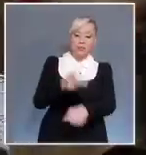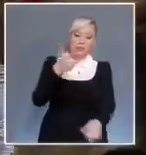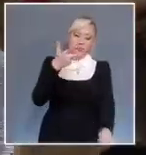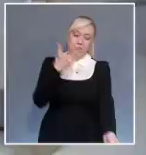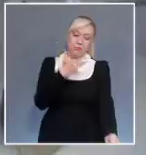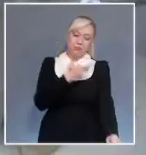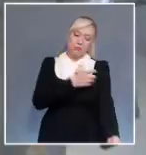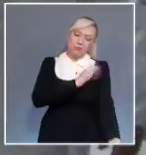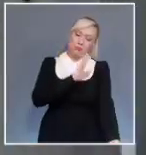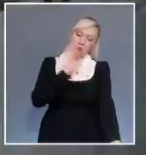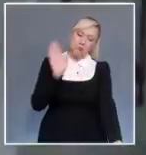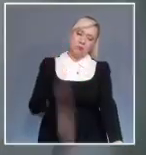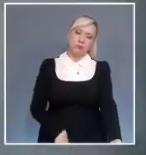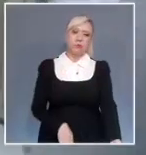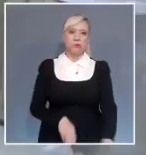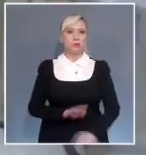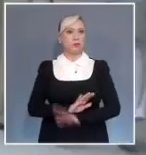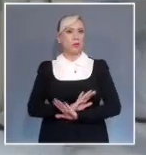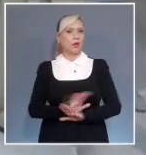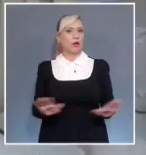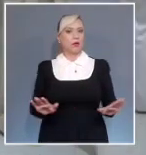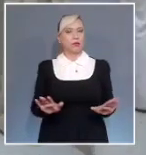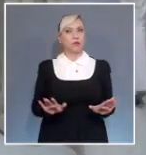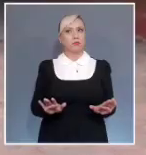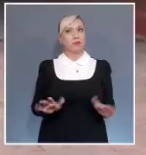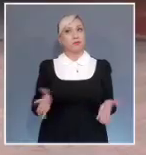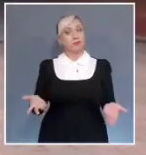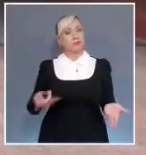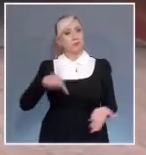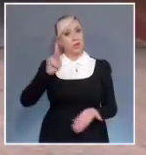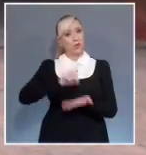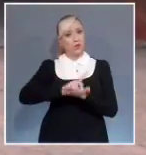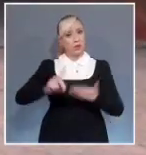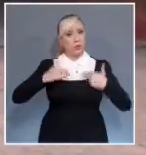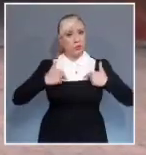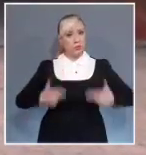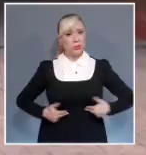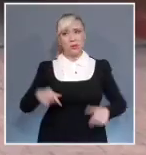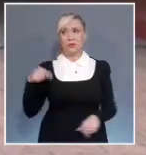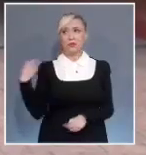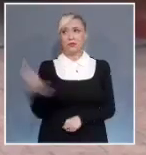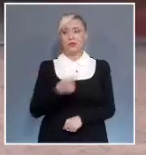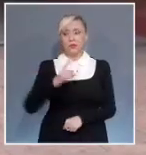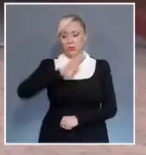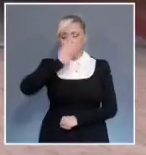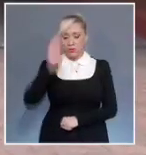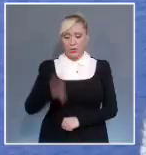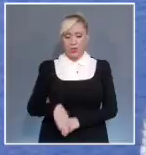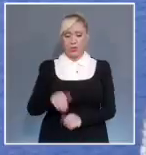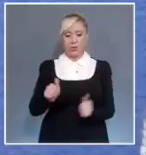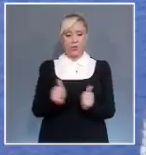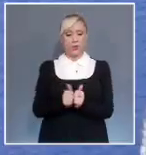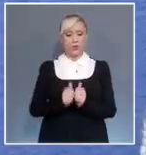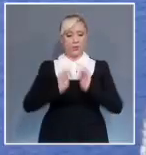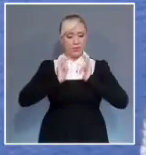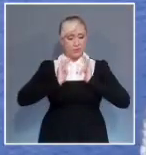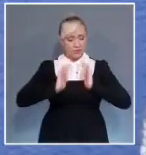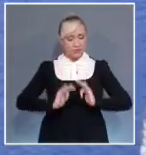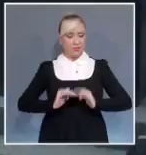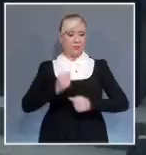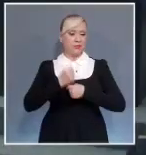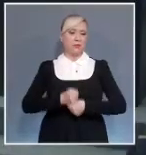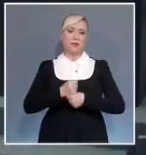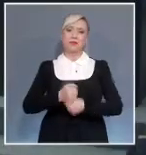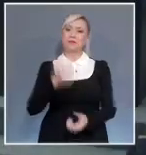legal la eutanasia, a pesar de que es parte del derecho humano a tener una muerte digna, indicaron especialistas. Dije que se trata